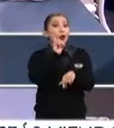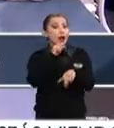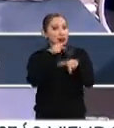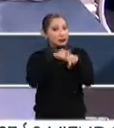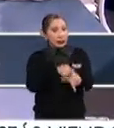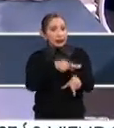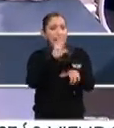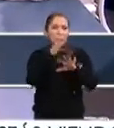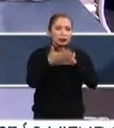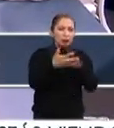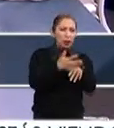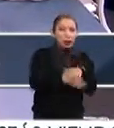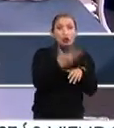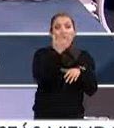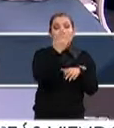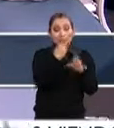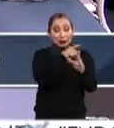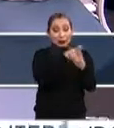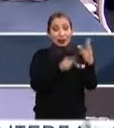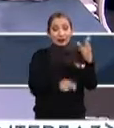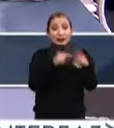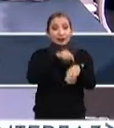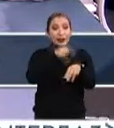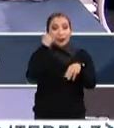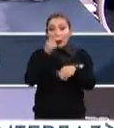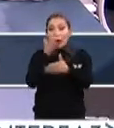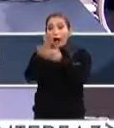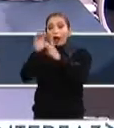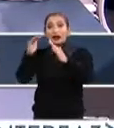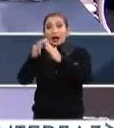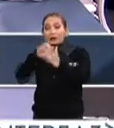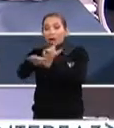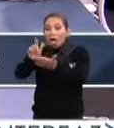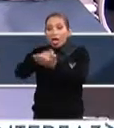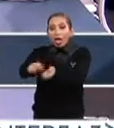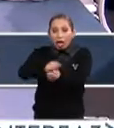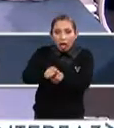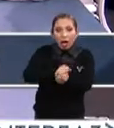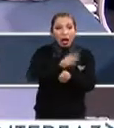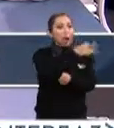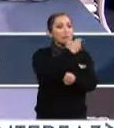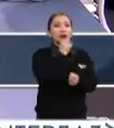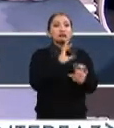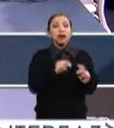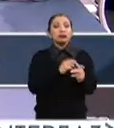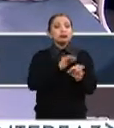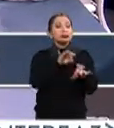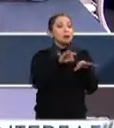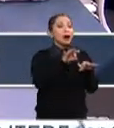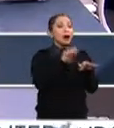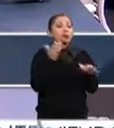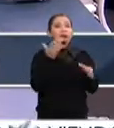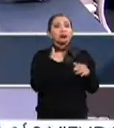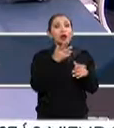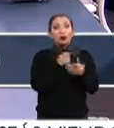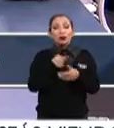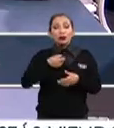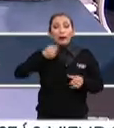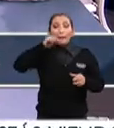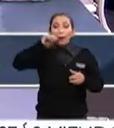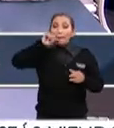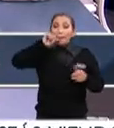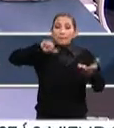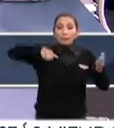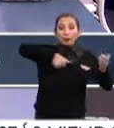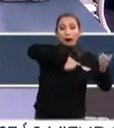siguen destinando en promedio 3 veces más del tiempo para las actividades del hogar, los hombres no. ¿Por qué? Porque nosotros nada más damos la mamila, pero